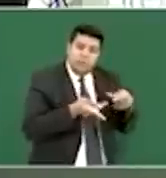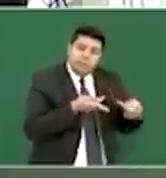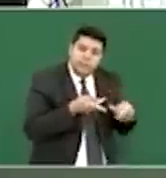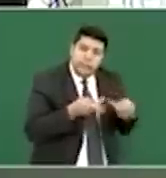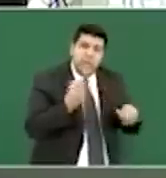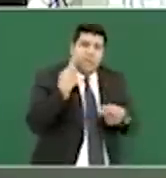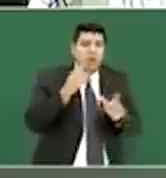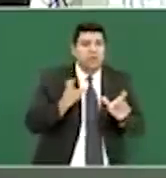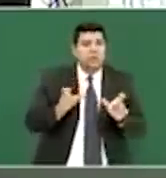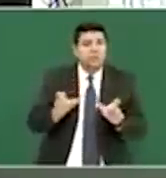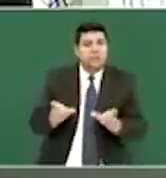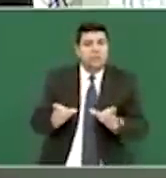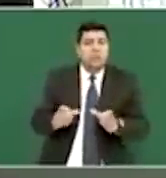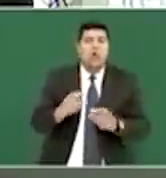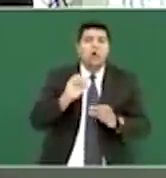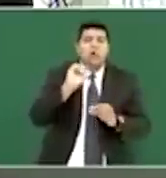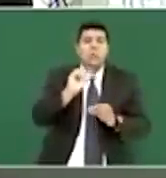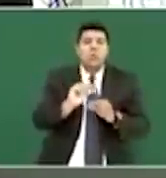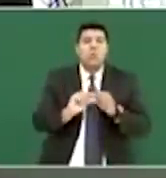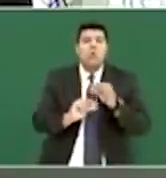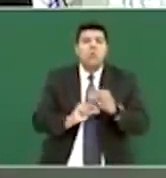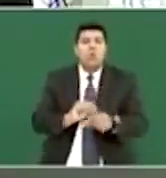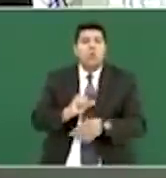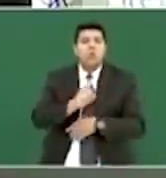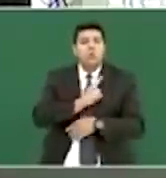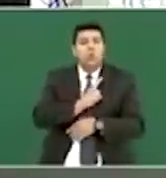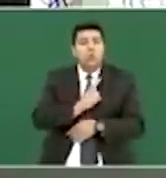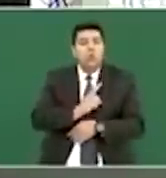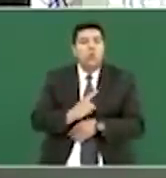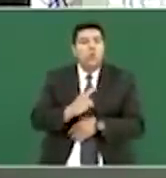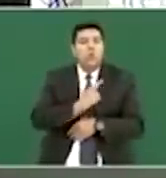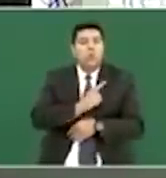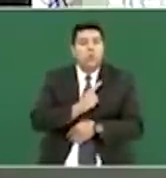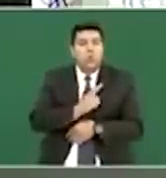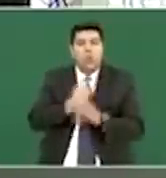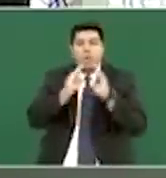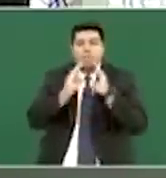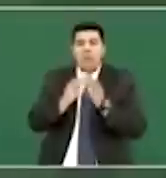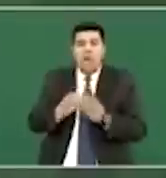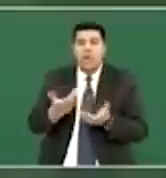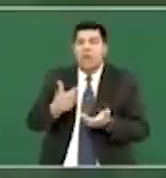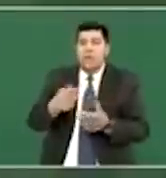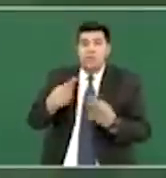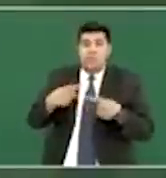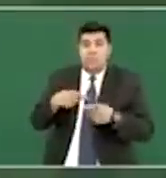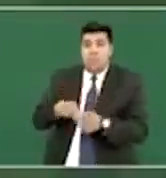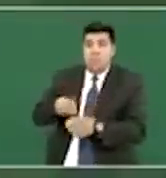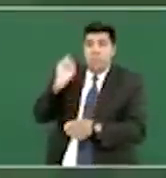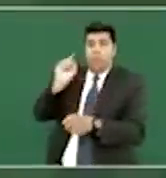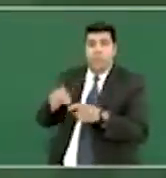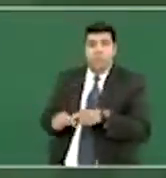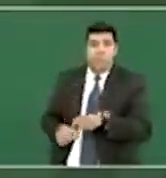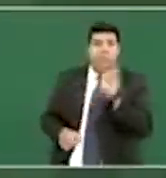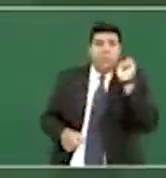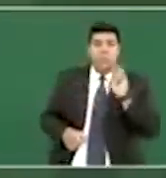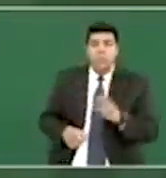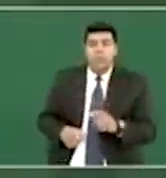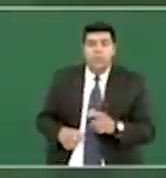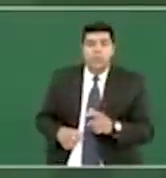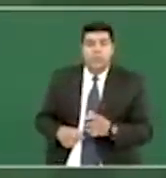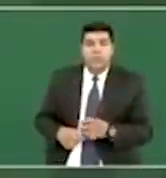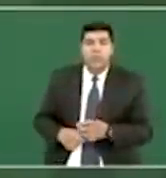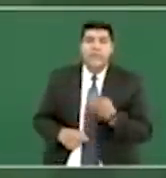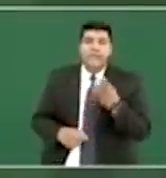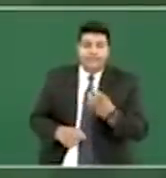se vayan quedando solos, que ya no tengan el ejército